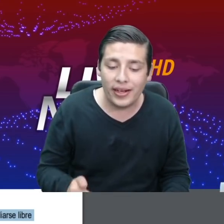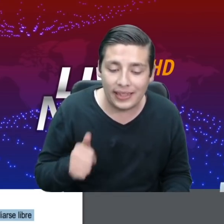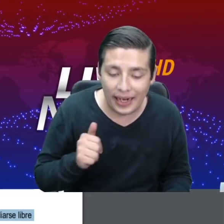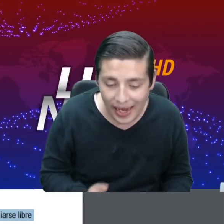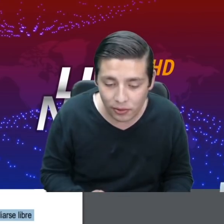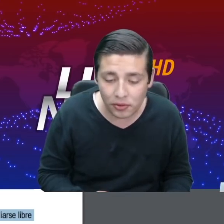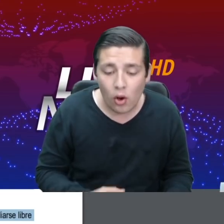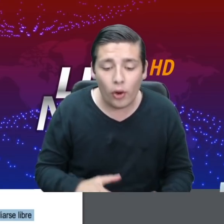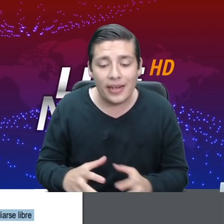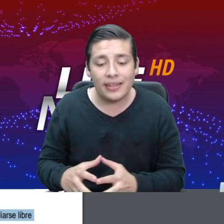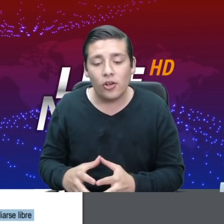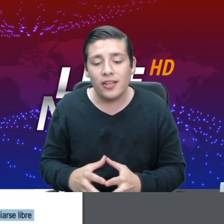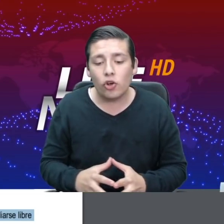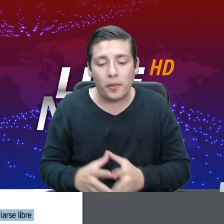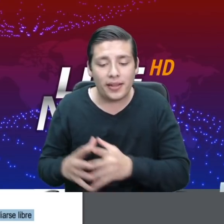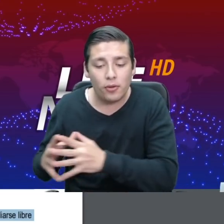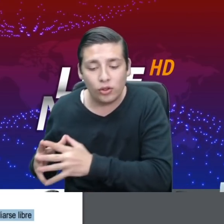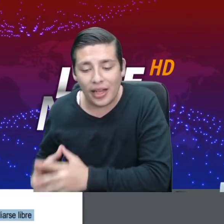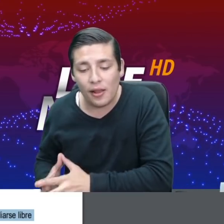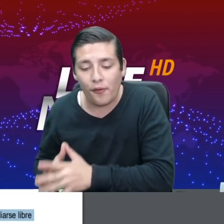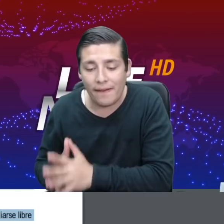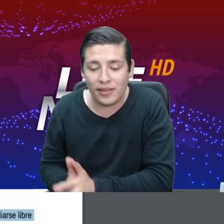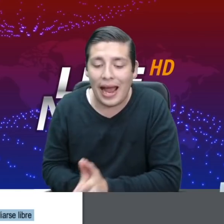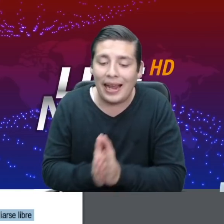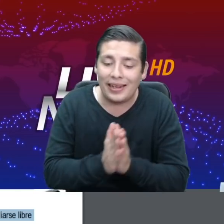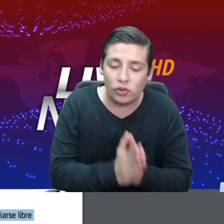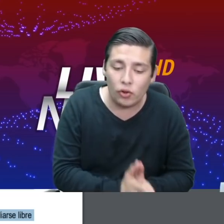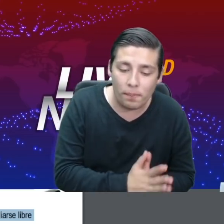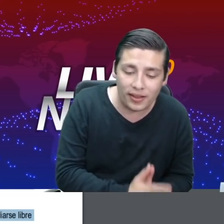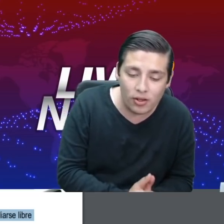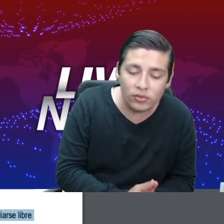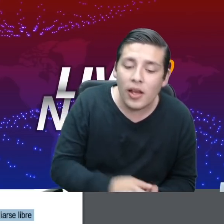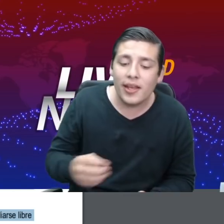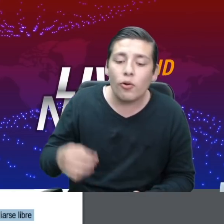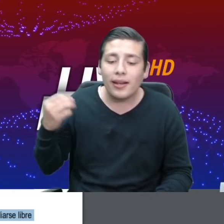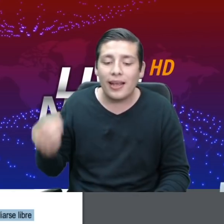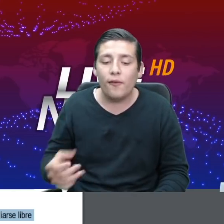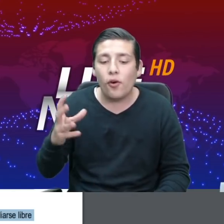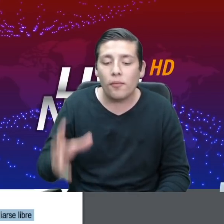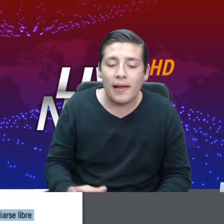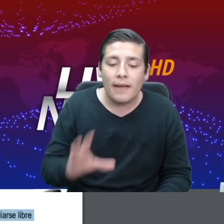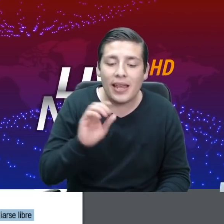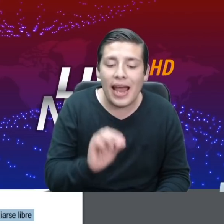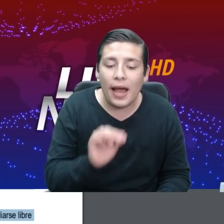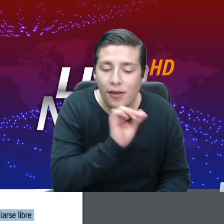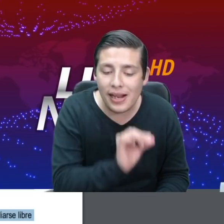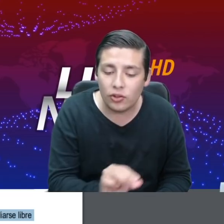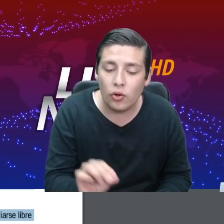o extranjeros, organizaciones con objetivo social diferente a la creación de partidos y cualquier forma